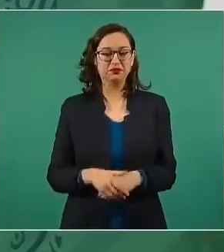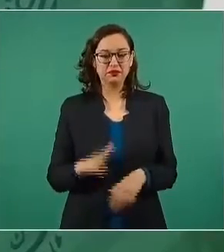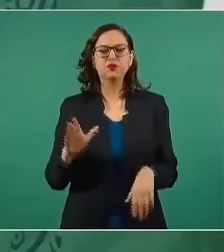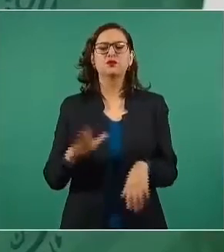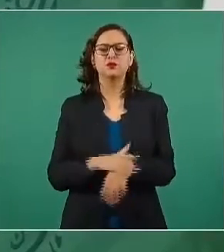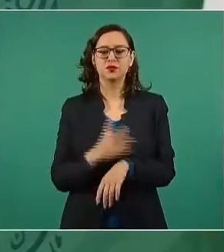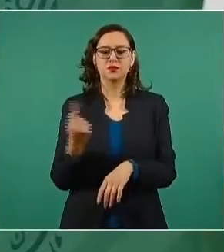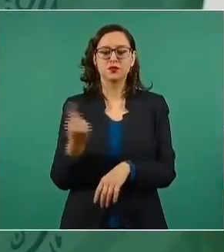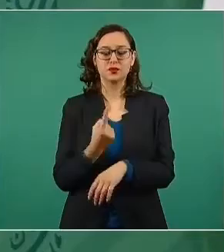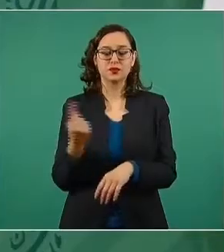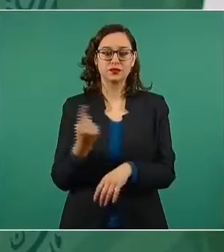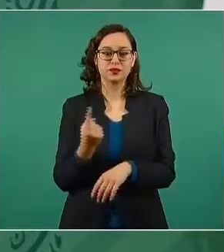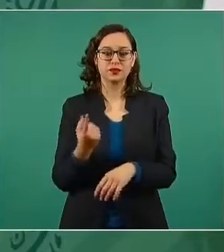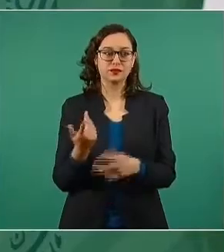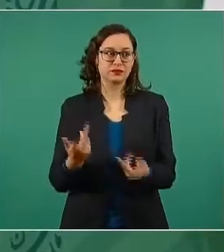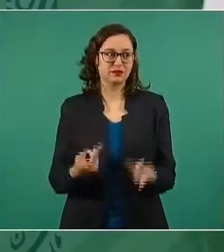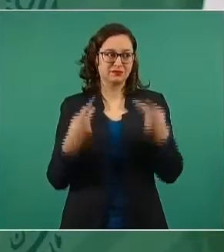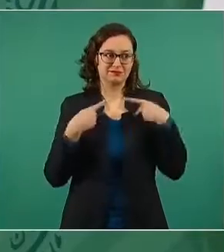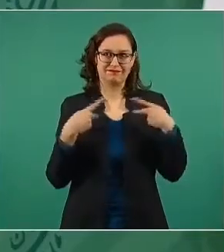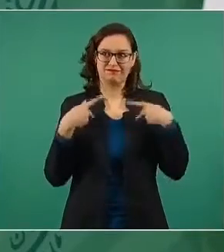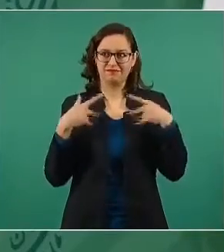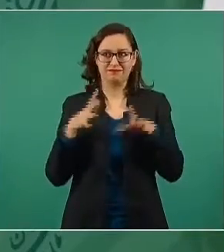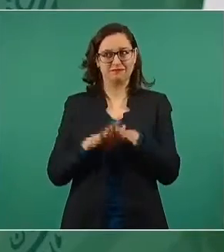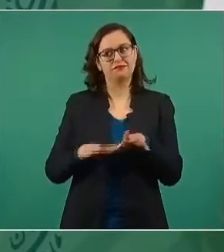porque ya hay elementos